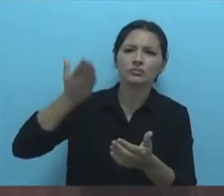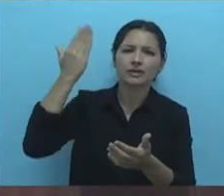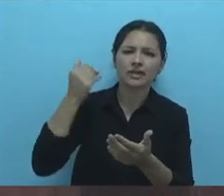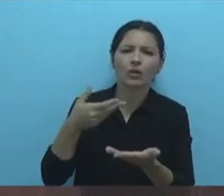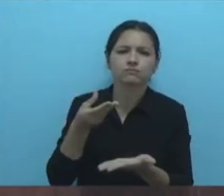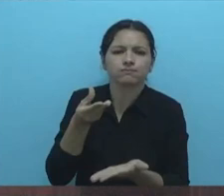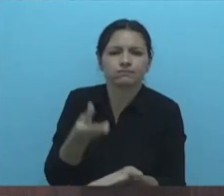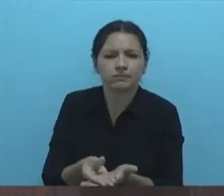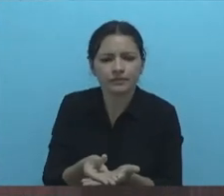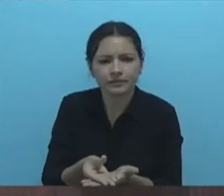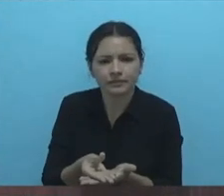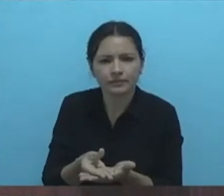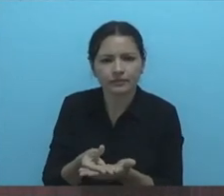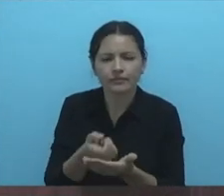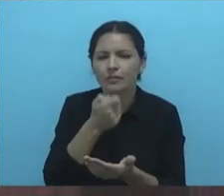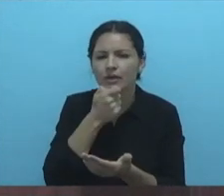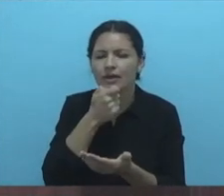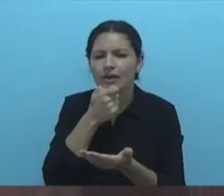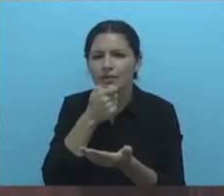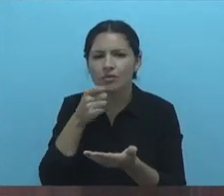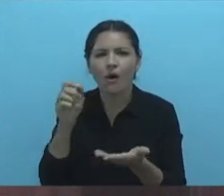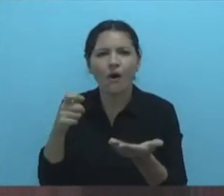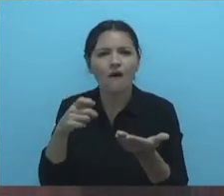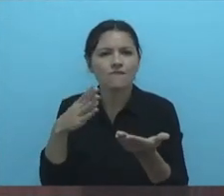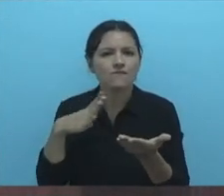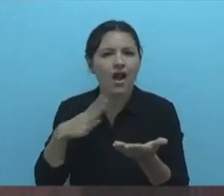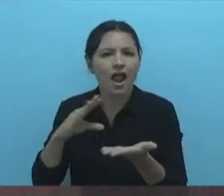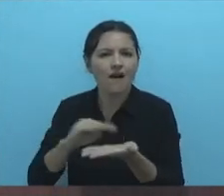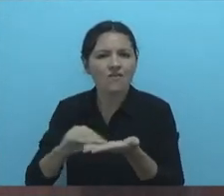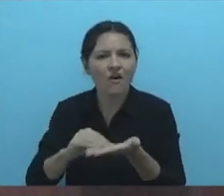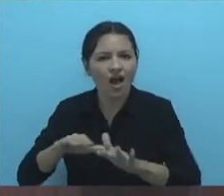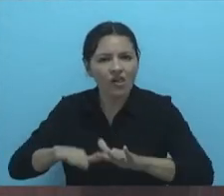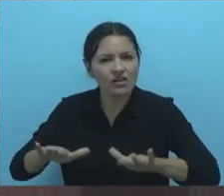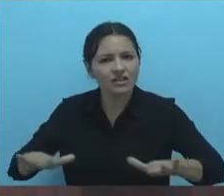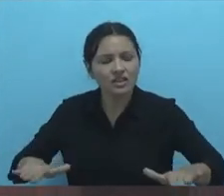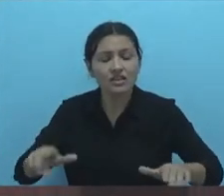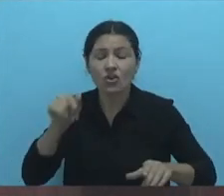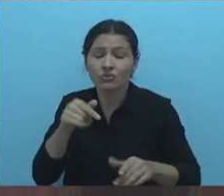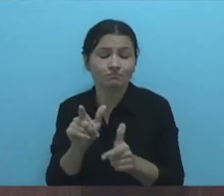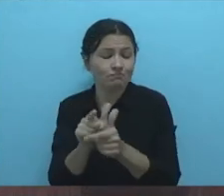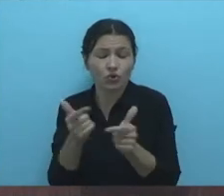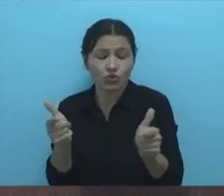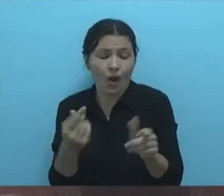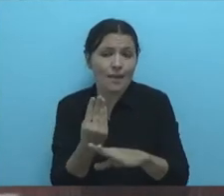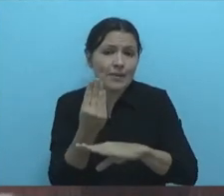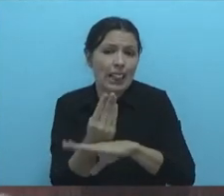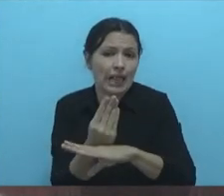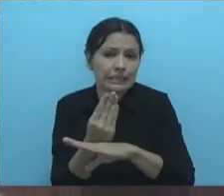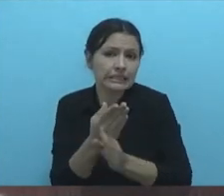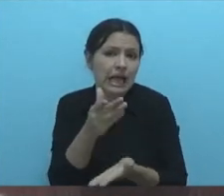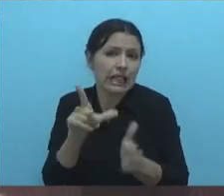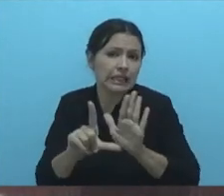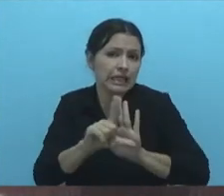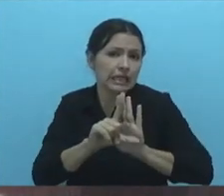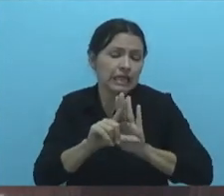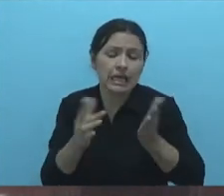cubrir la vacancia en el cargo defensor del niño o niña y adolescente en nuestra provincia que hoy no tienen representación alguna desde ese poder